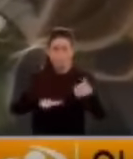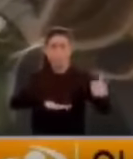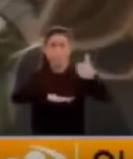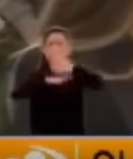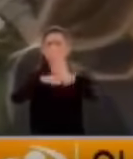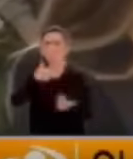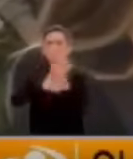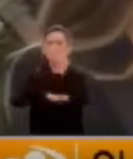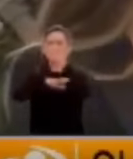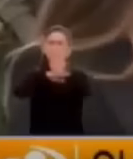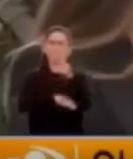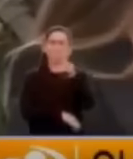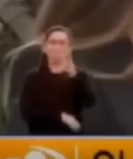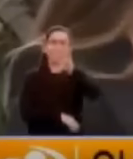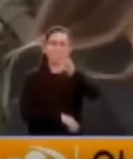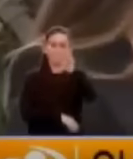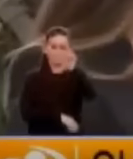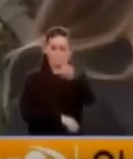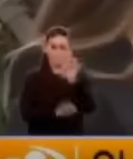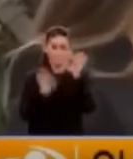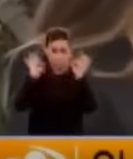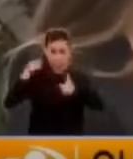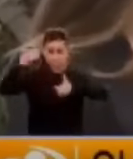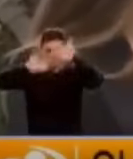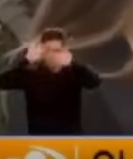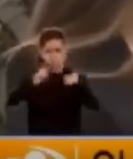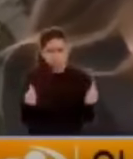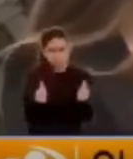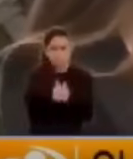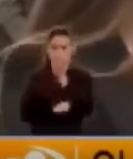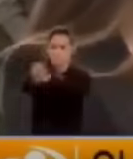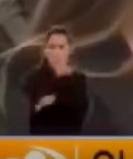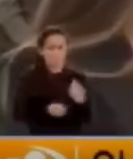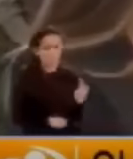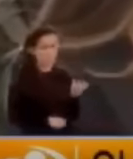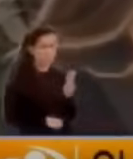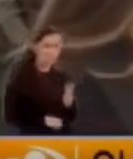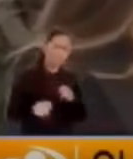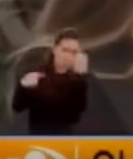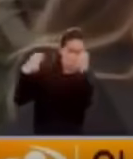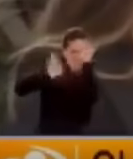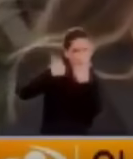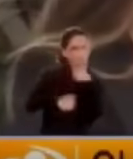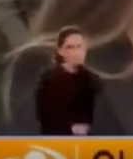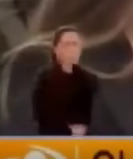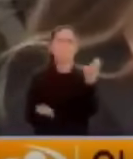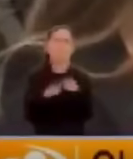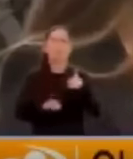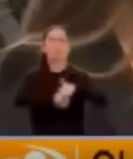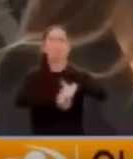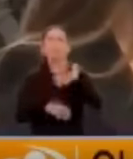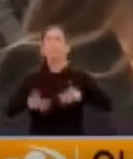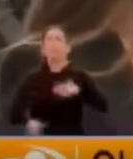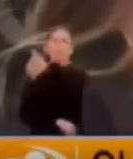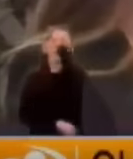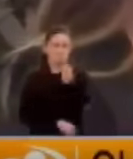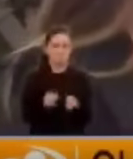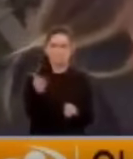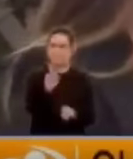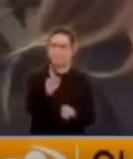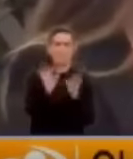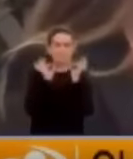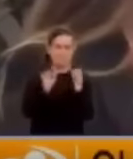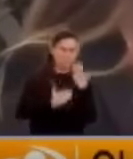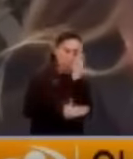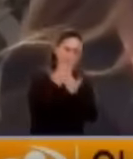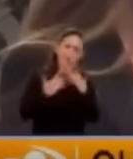del coronel Urrego como nuevo director de la DIGIN fue una selección meticulosa que hicimos con el ministro Velázquez. Aquí no estamos improvisando para nada, estamos tomando decisiones pensadas